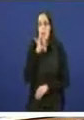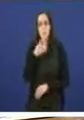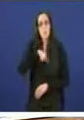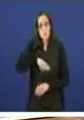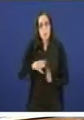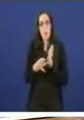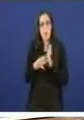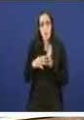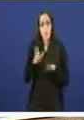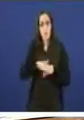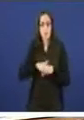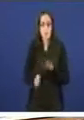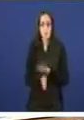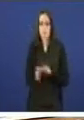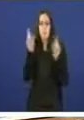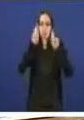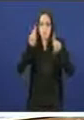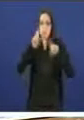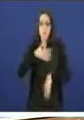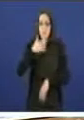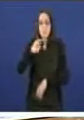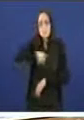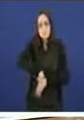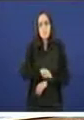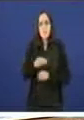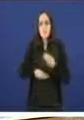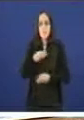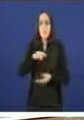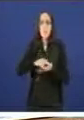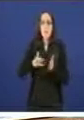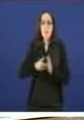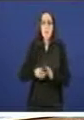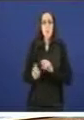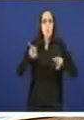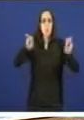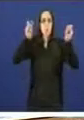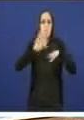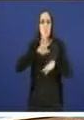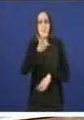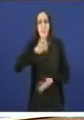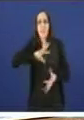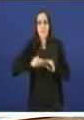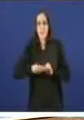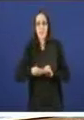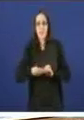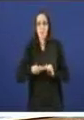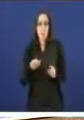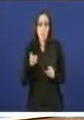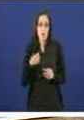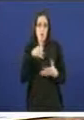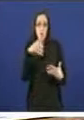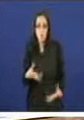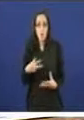para o ensino. O estamos a facer con proxectos innovadores e asustados ás necesidades da sociedade. Proxecto Avalar, Plan de Potenciación de